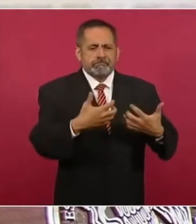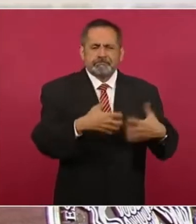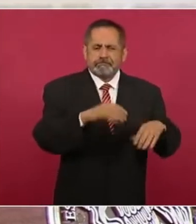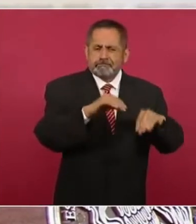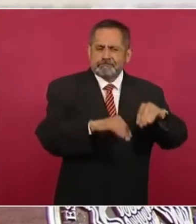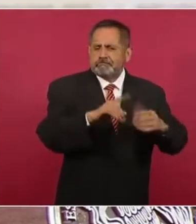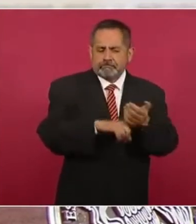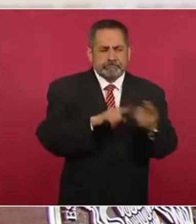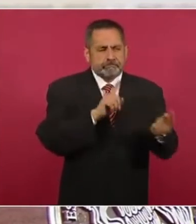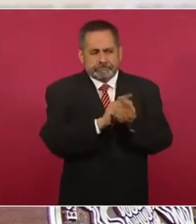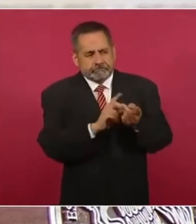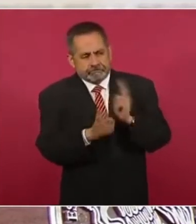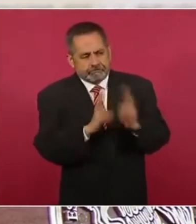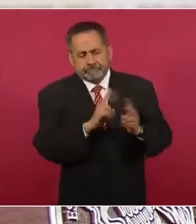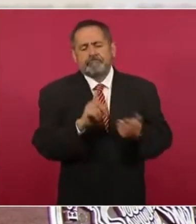y con